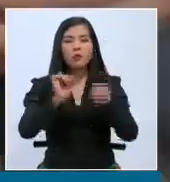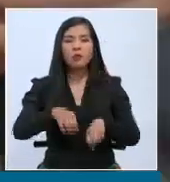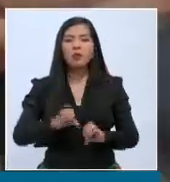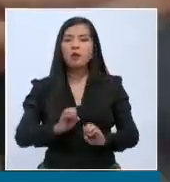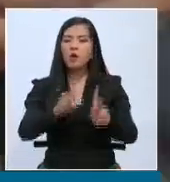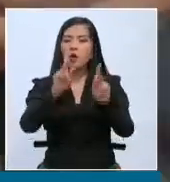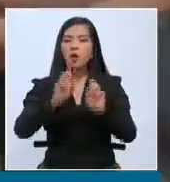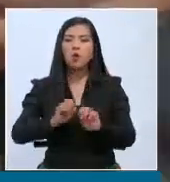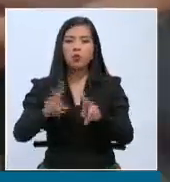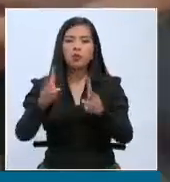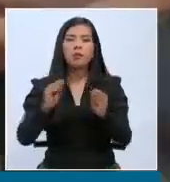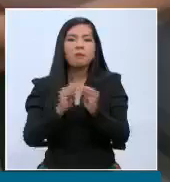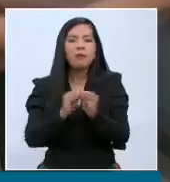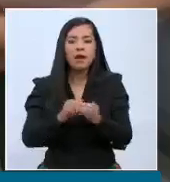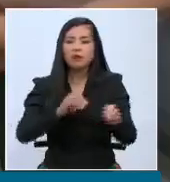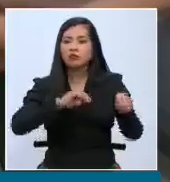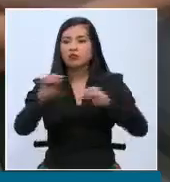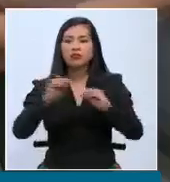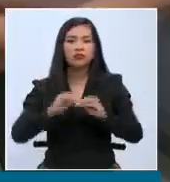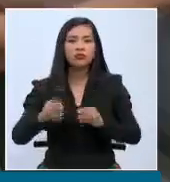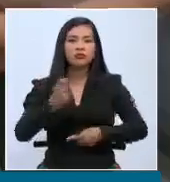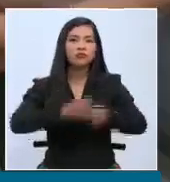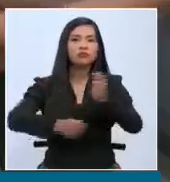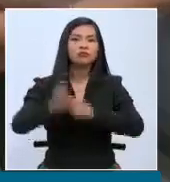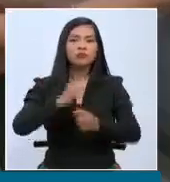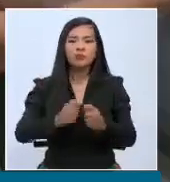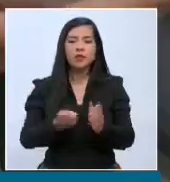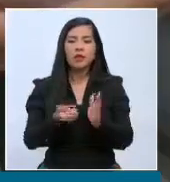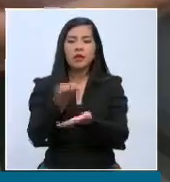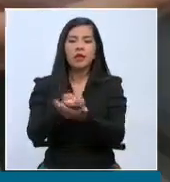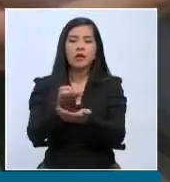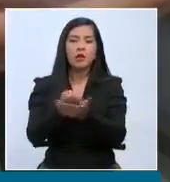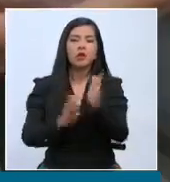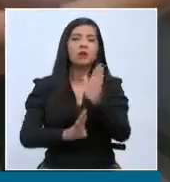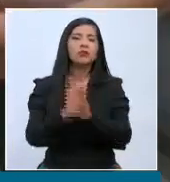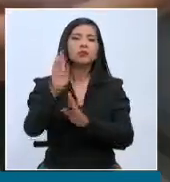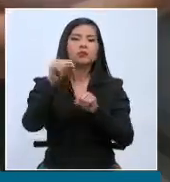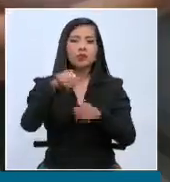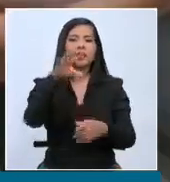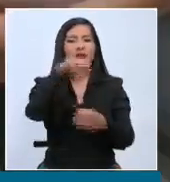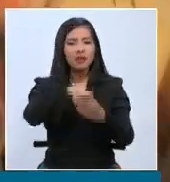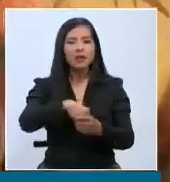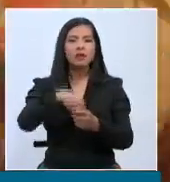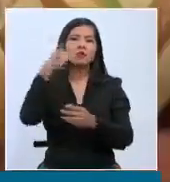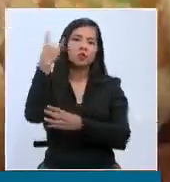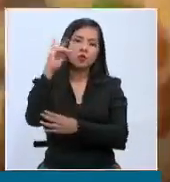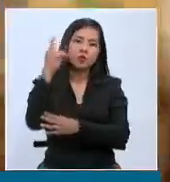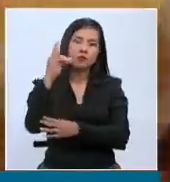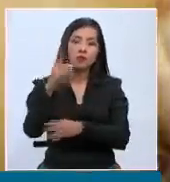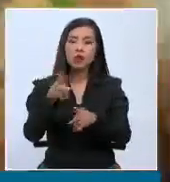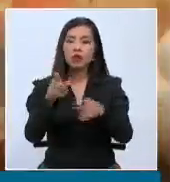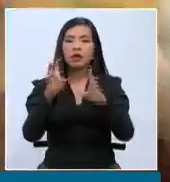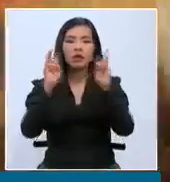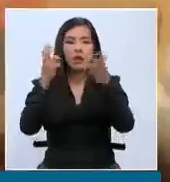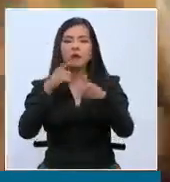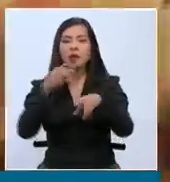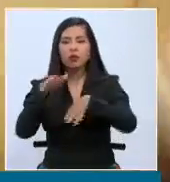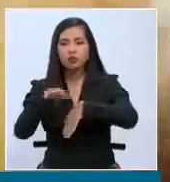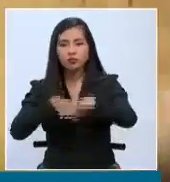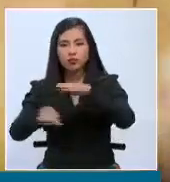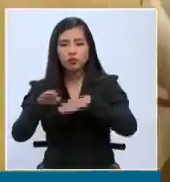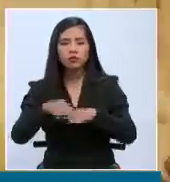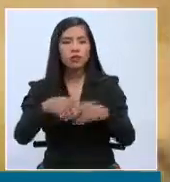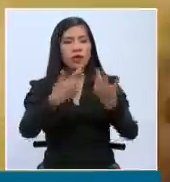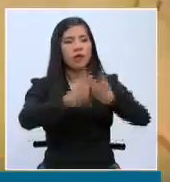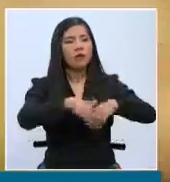de una demanda interna a los distintos sectores económicos, tanto a los de las manufacturas, a la pequeña y